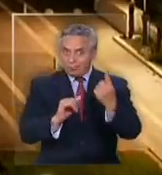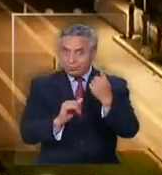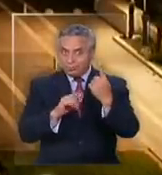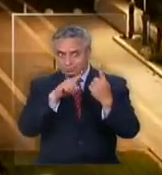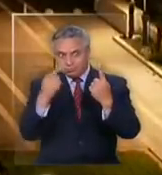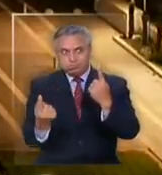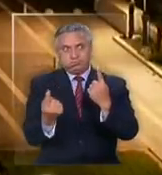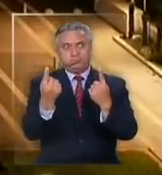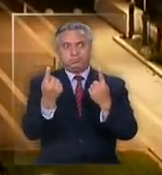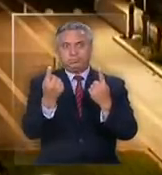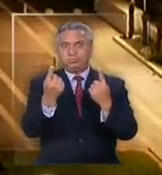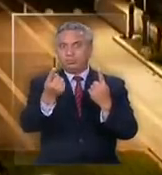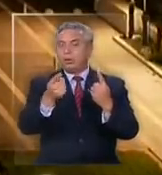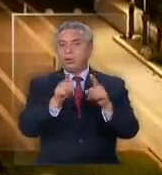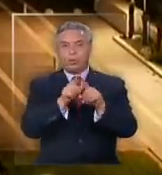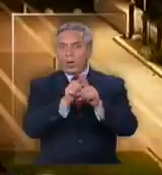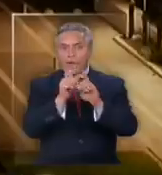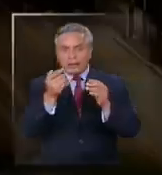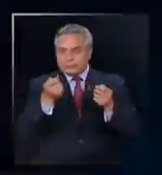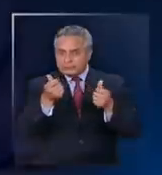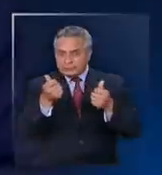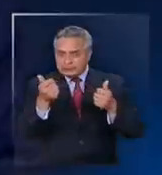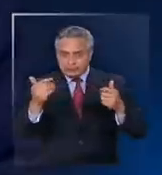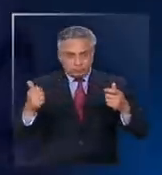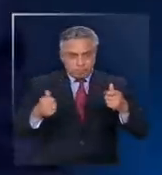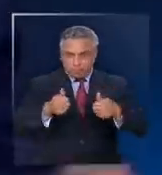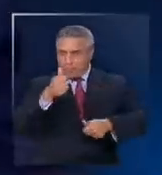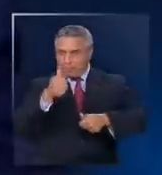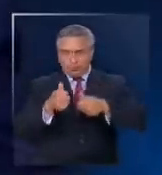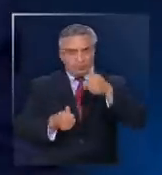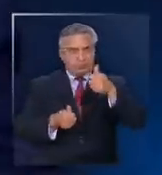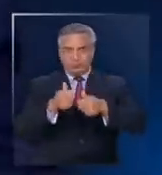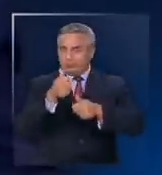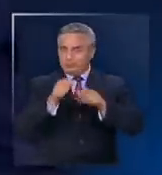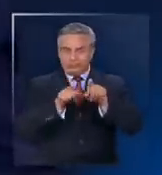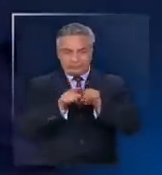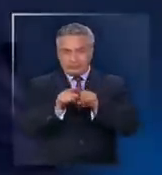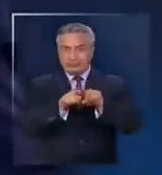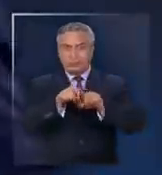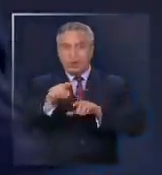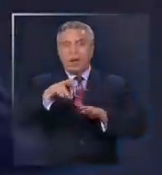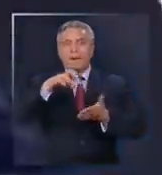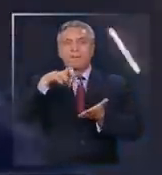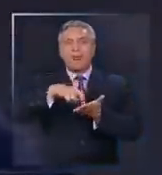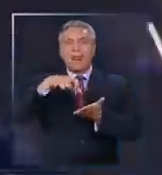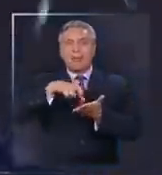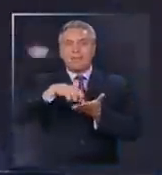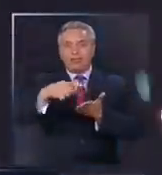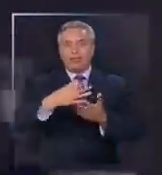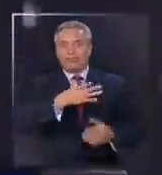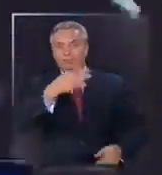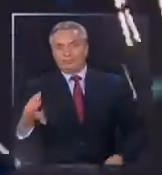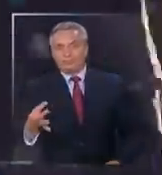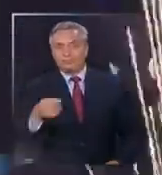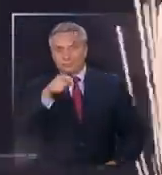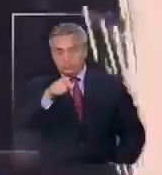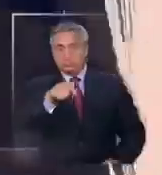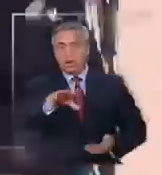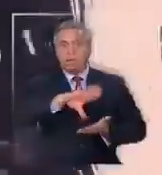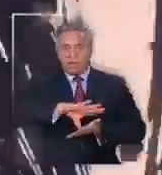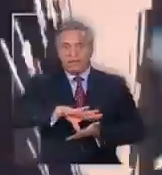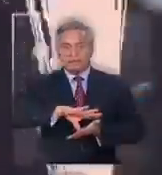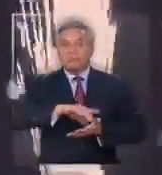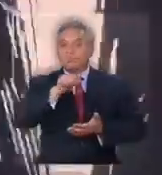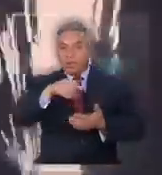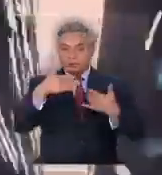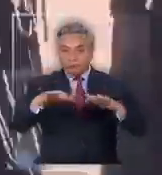rival, Benny Gantz, a la par en una de las carreras más reñidas por el parlamento que ha enfrentado ese país. Los